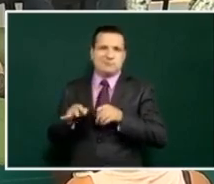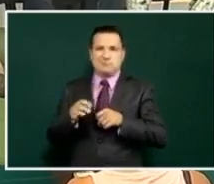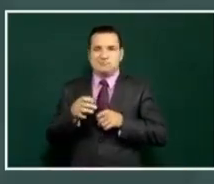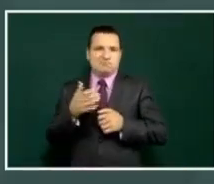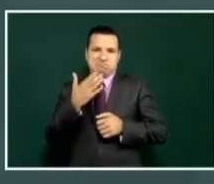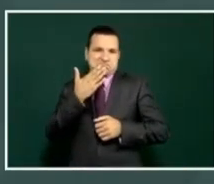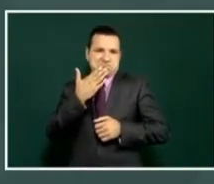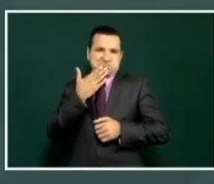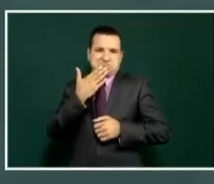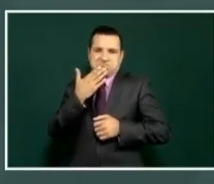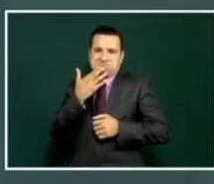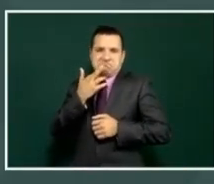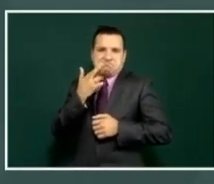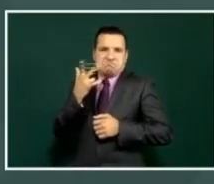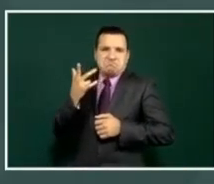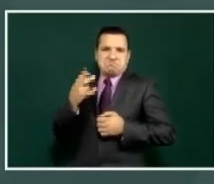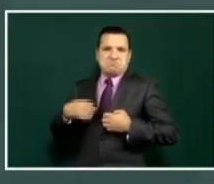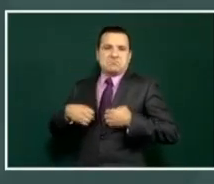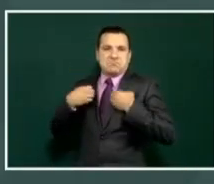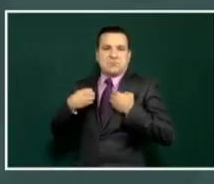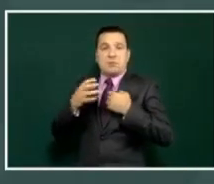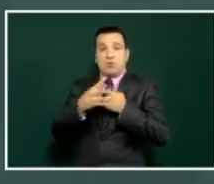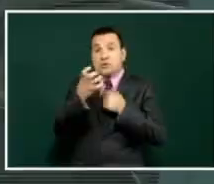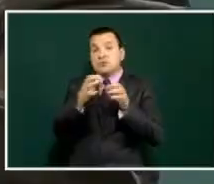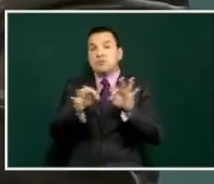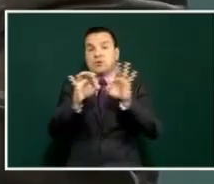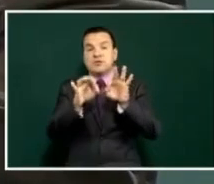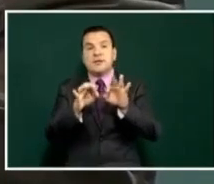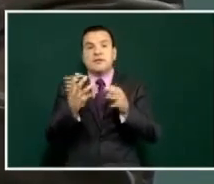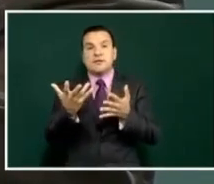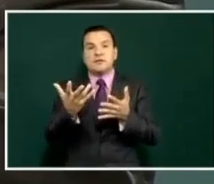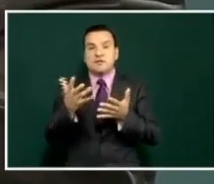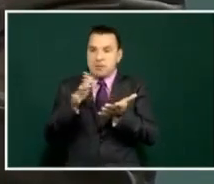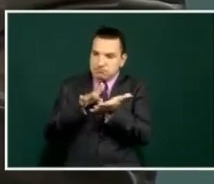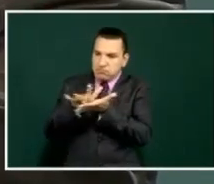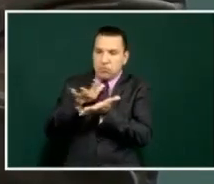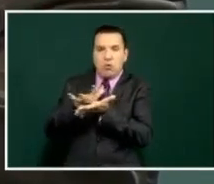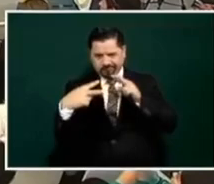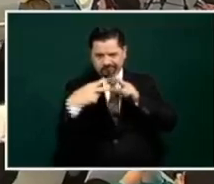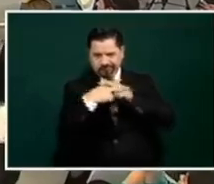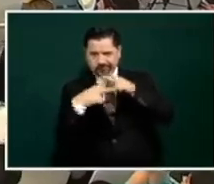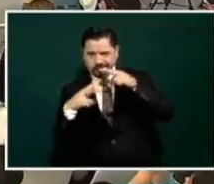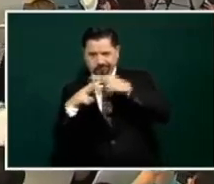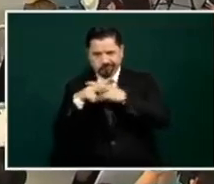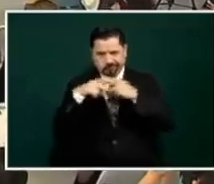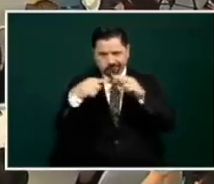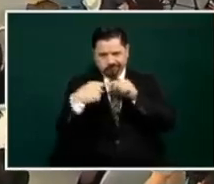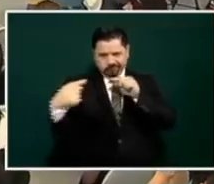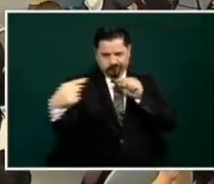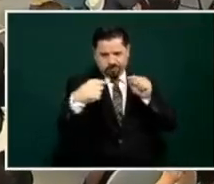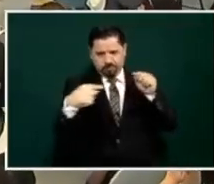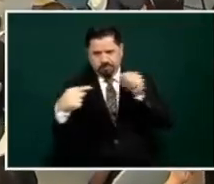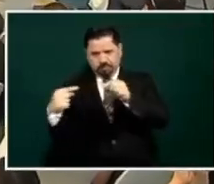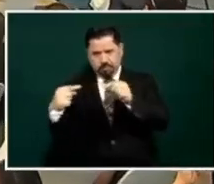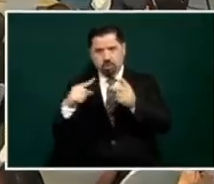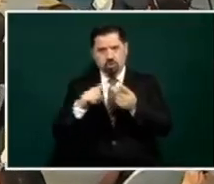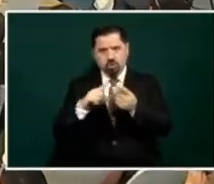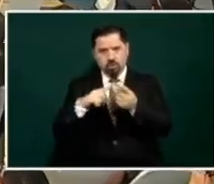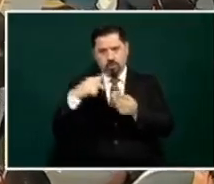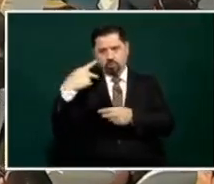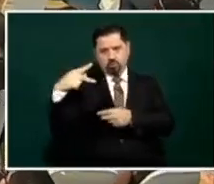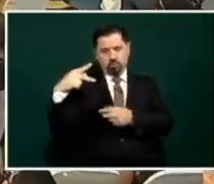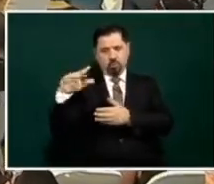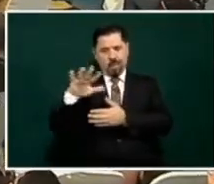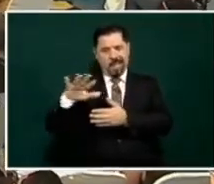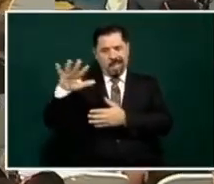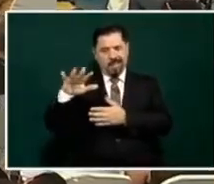7 de cada 10 son perpetrados con arma de fuego y que los municipios de Cajeme y Hermosillo son los que concentran mayor incidencia